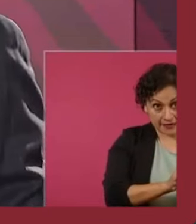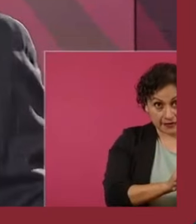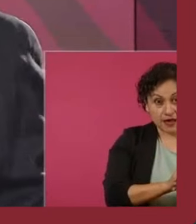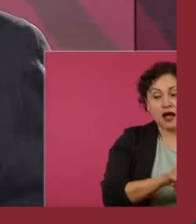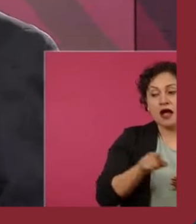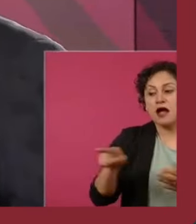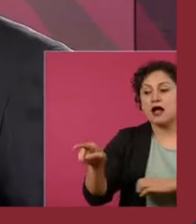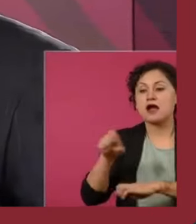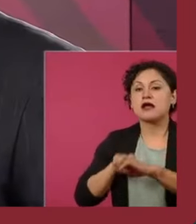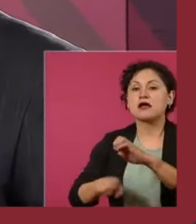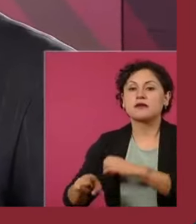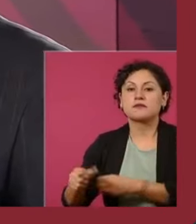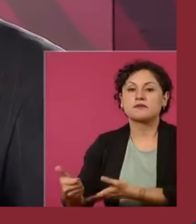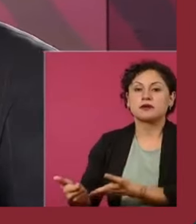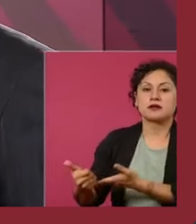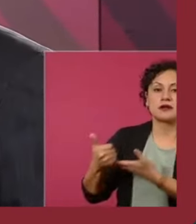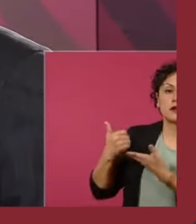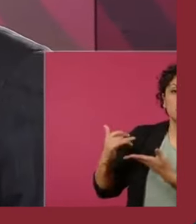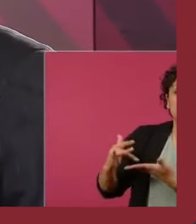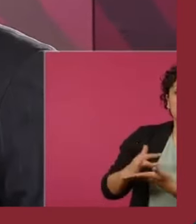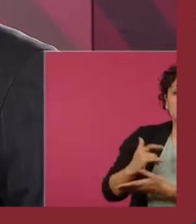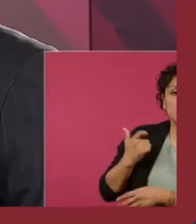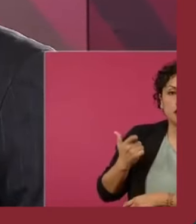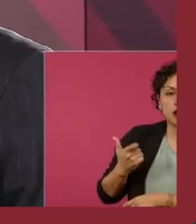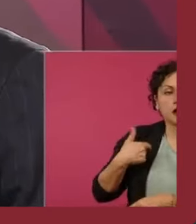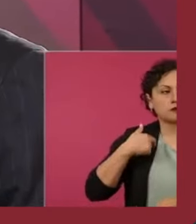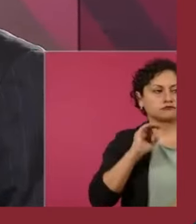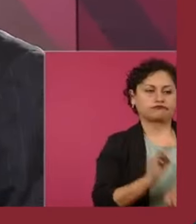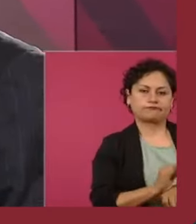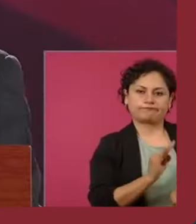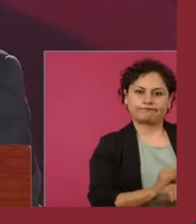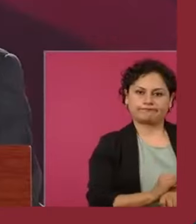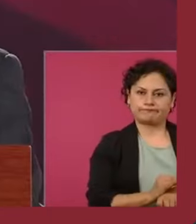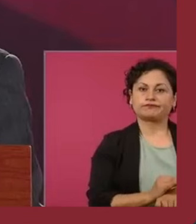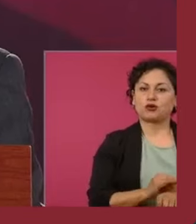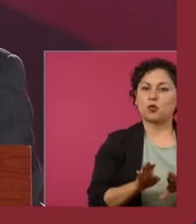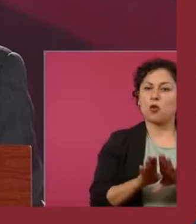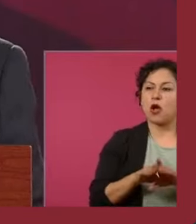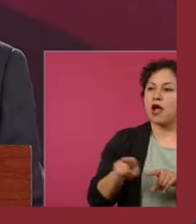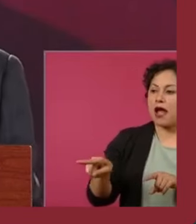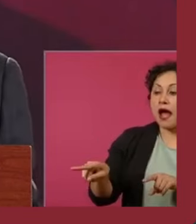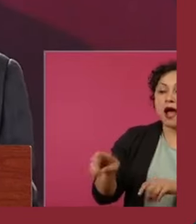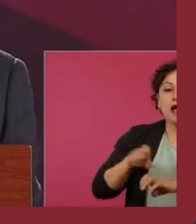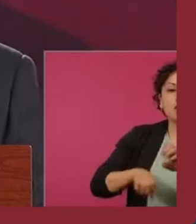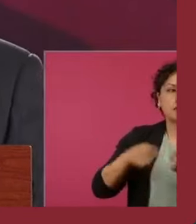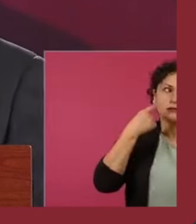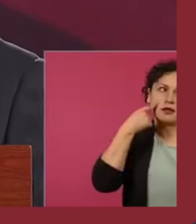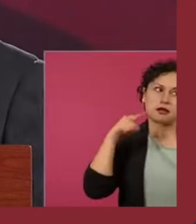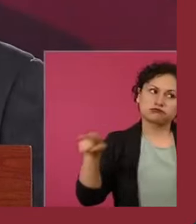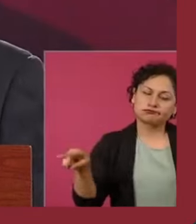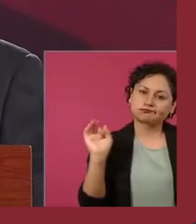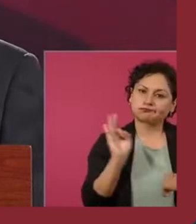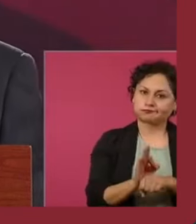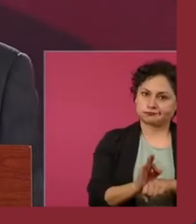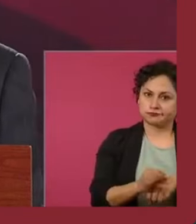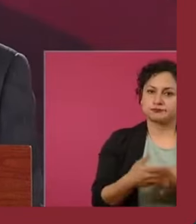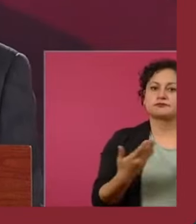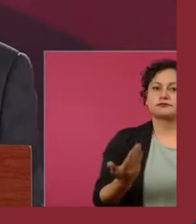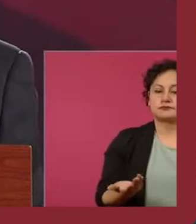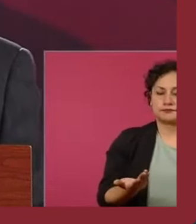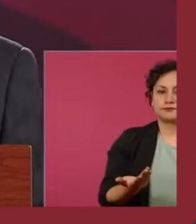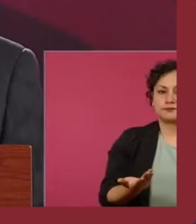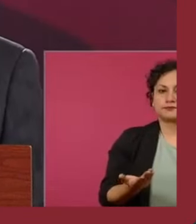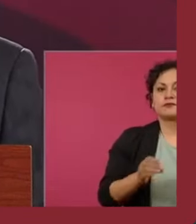acuífero, poniendo en peligro la calidad y pureza del agua subterránea. Además, esta actividad ha representado un riesgo